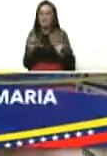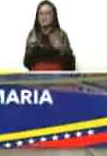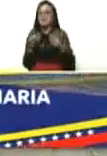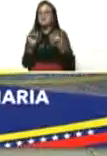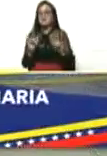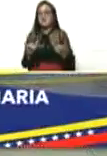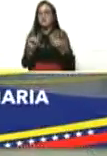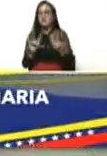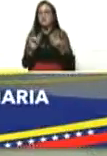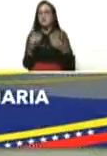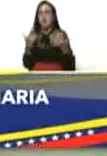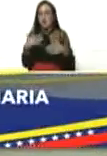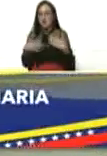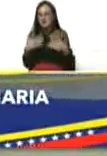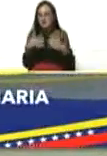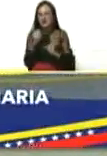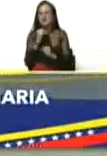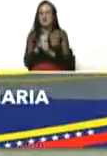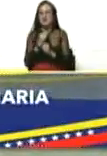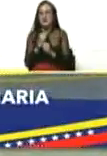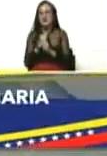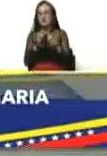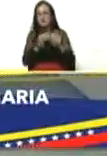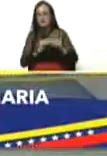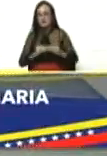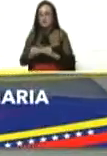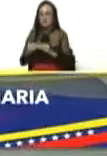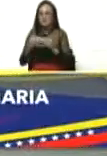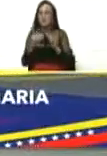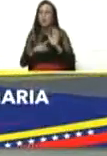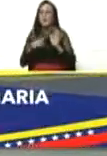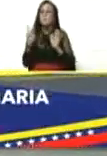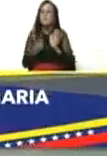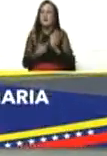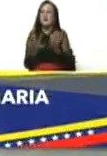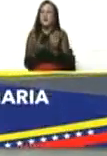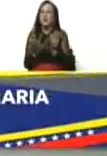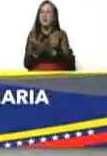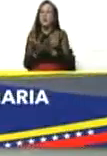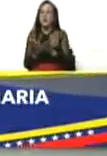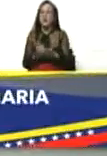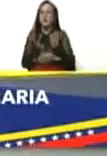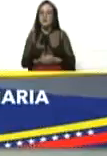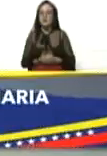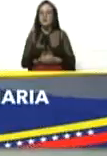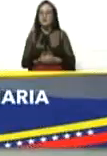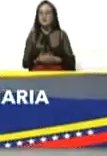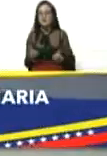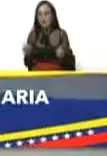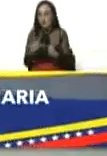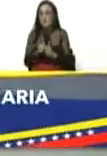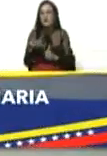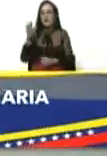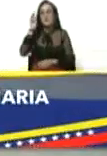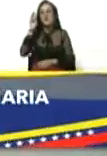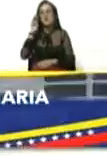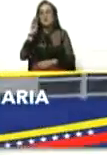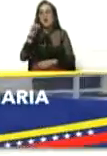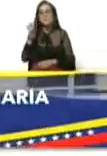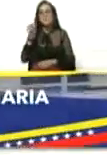bueno, estamos trabajando en una rehabilitación total de esta escuela. Me acompaña la profesora Mario